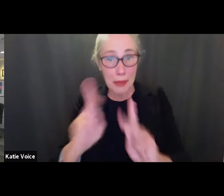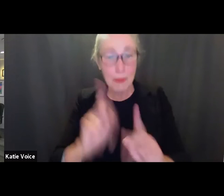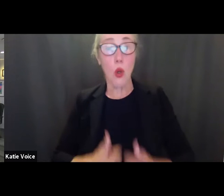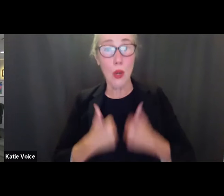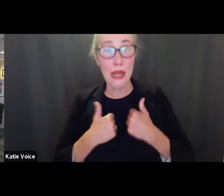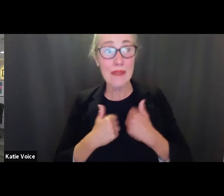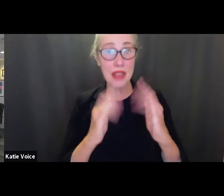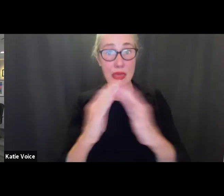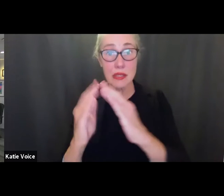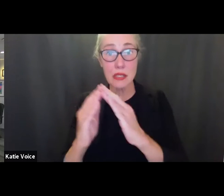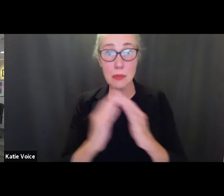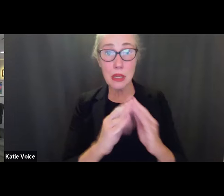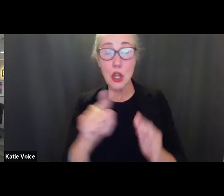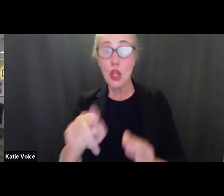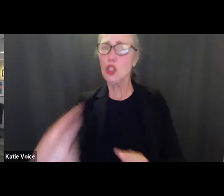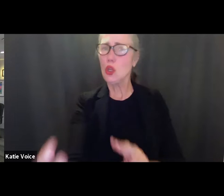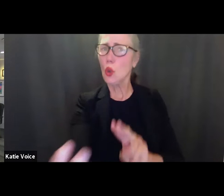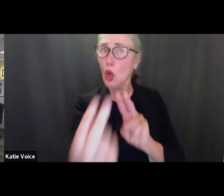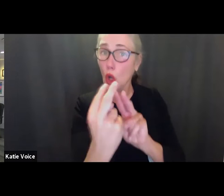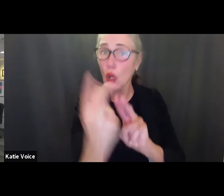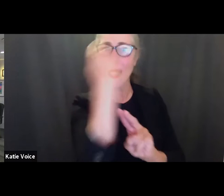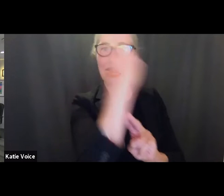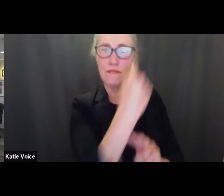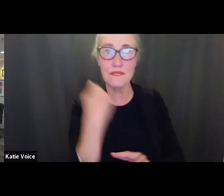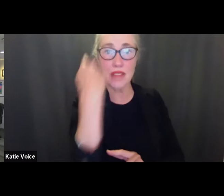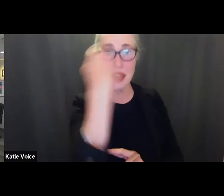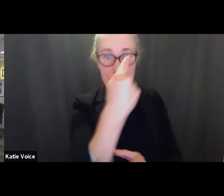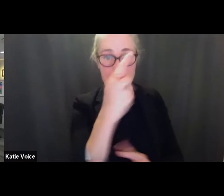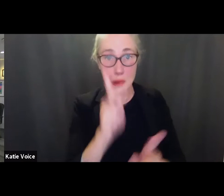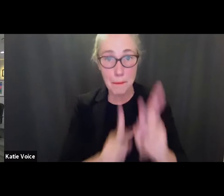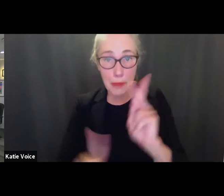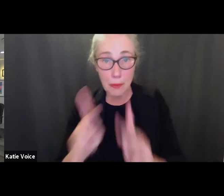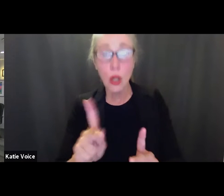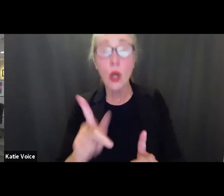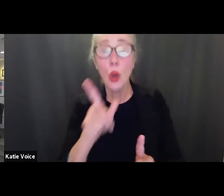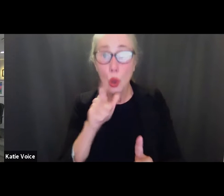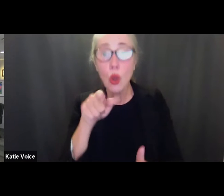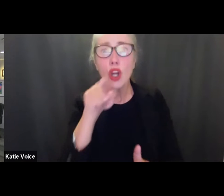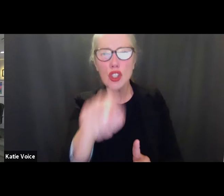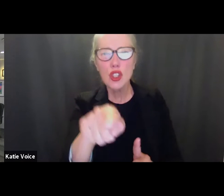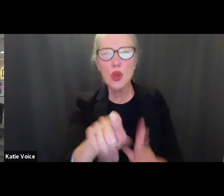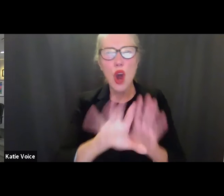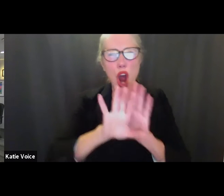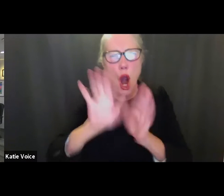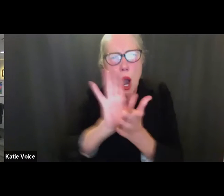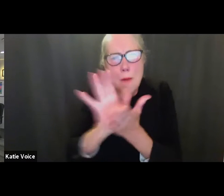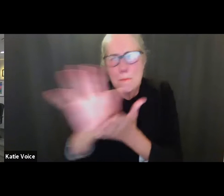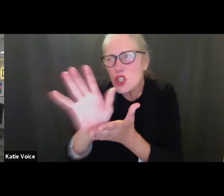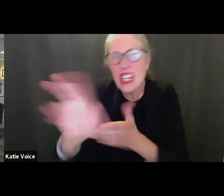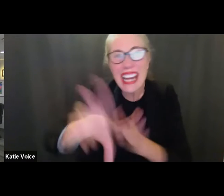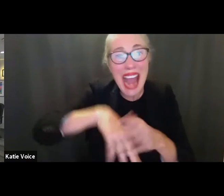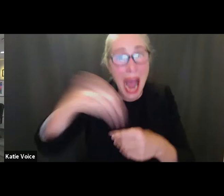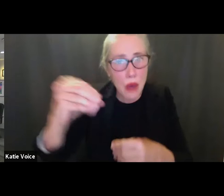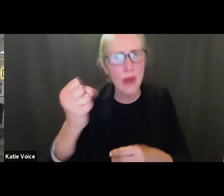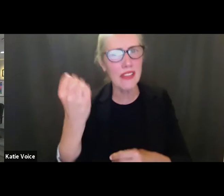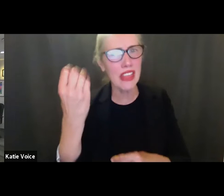a que ustedes son personas que viven en esta comunidad, que ustedes vean a la cara a las personas a las que están